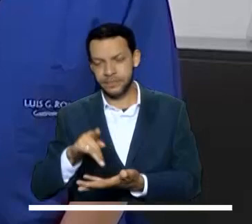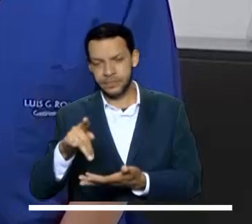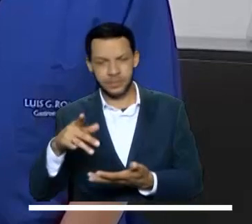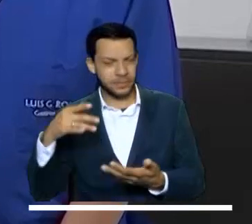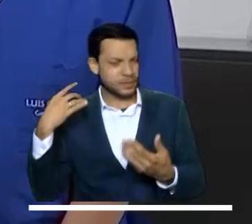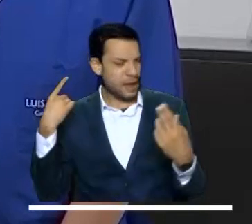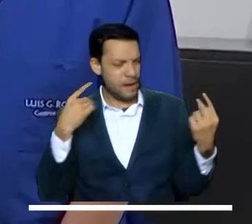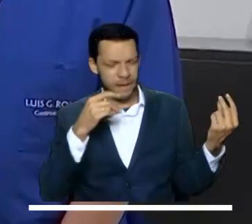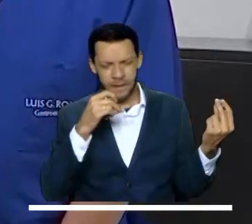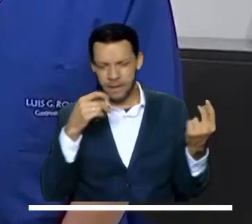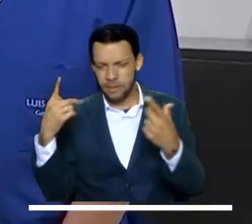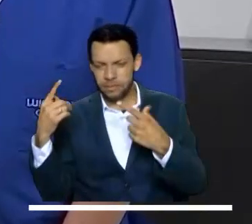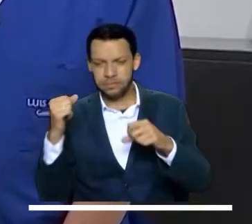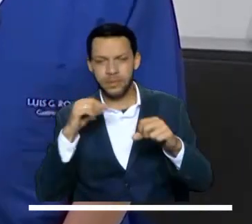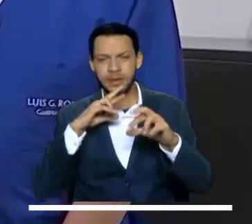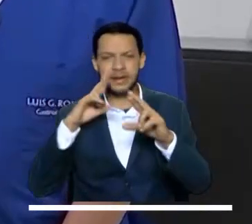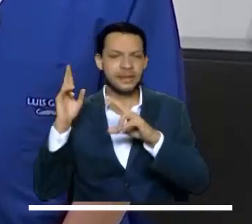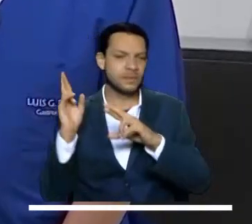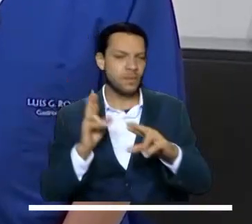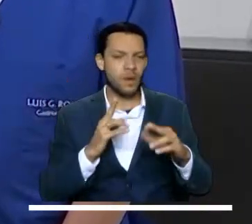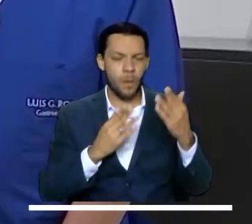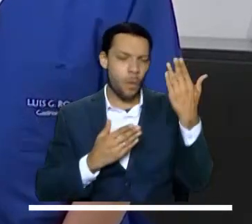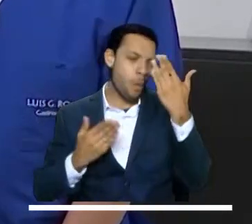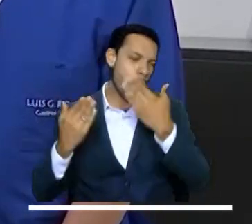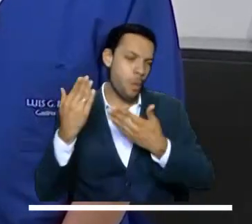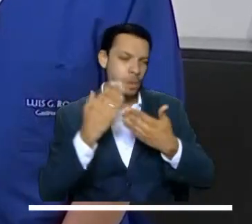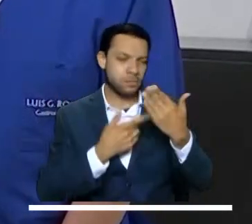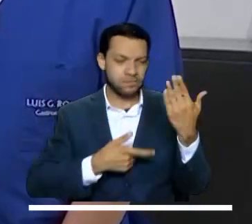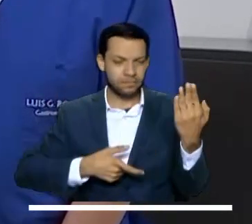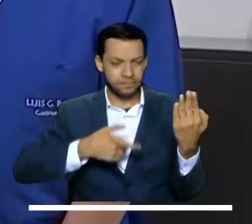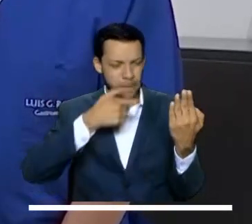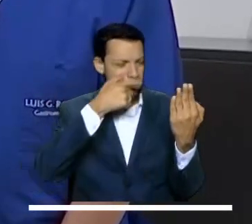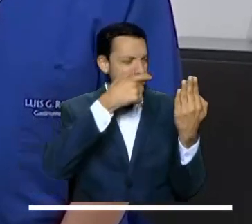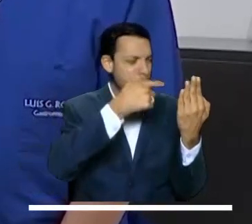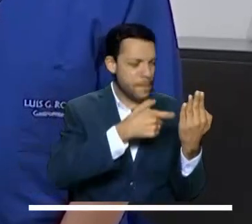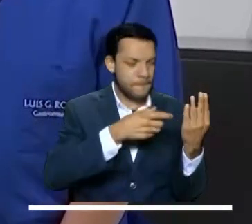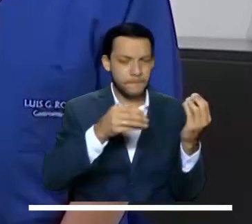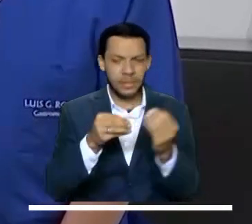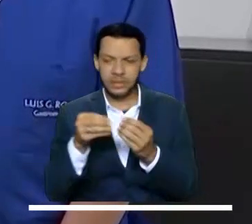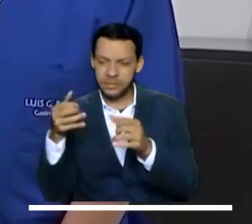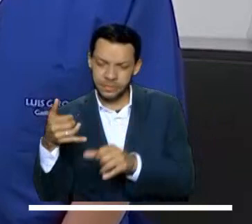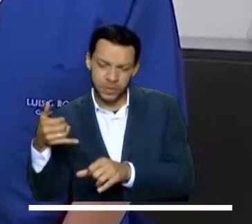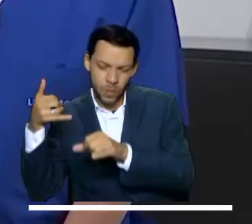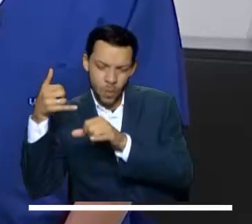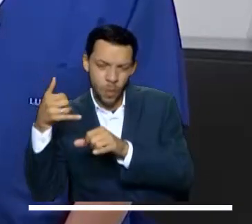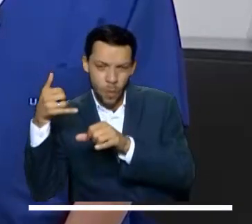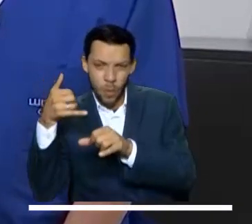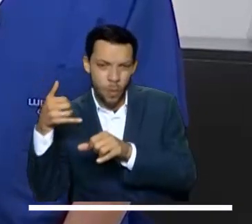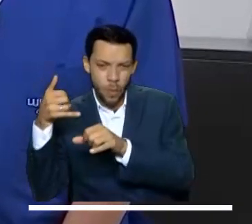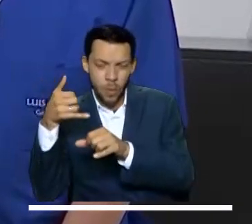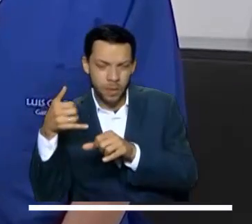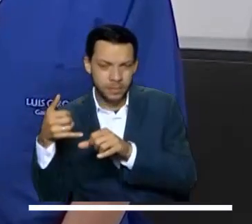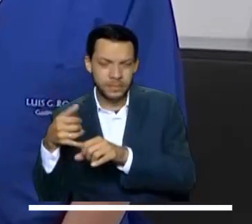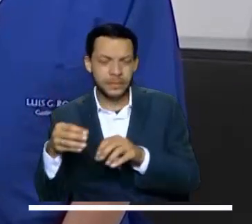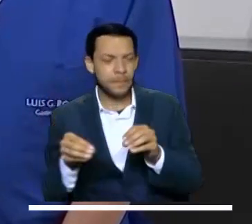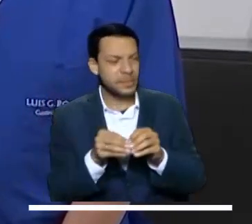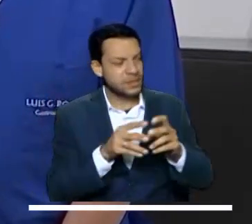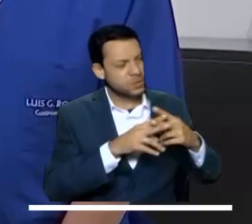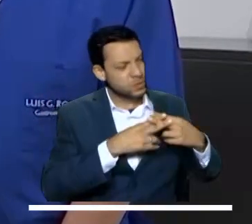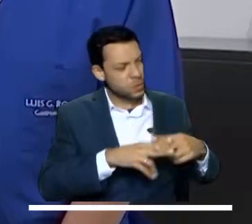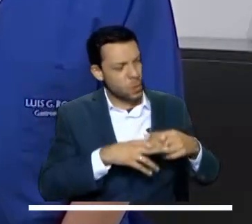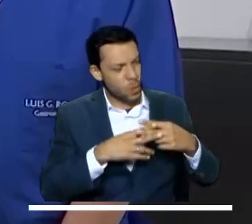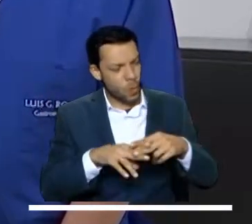hacen, por tener resultados muy rápidos de patología de las biopsias, porque nos solucionan como nos gusta a nosotros poder